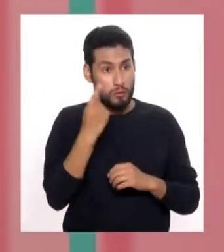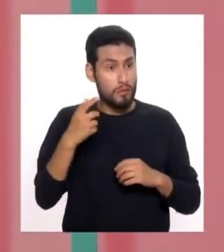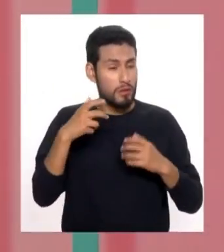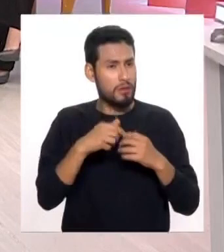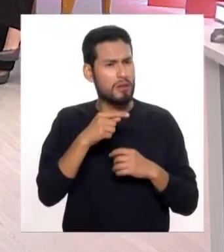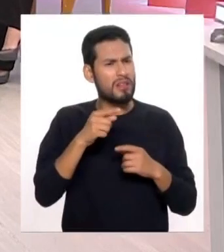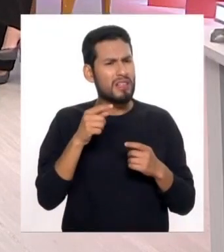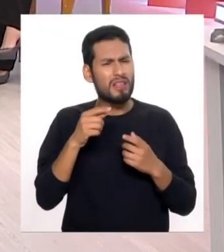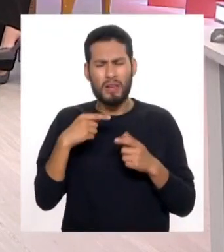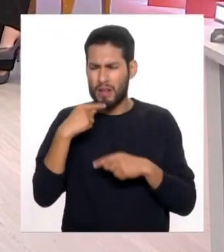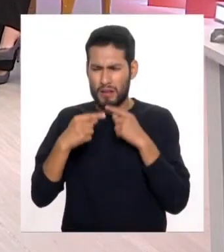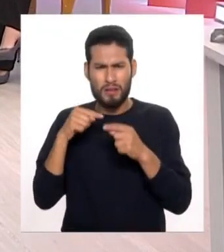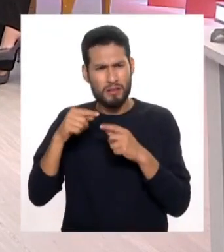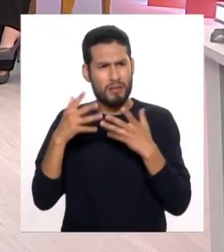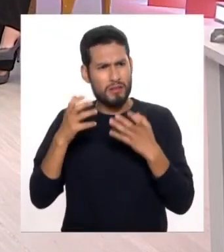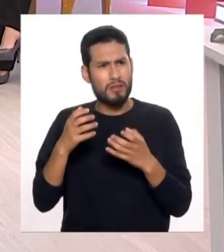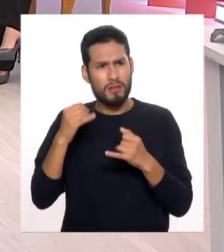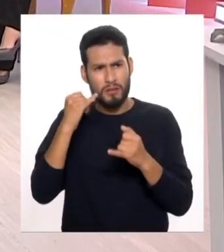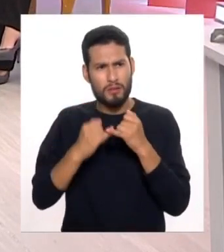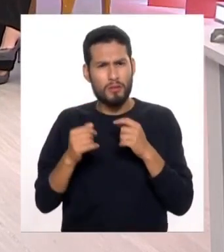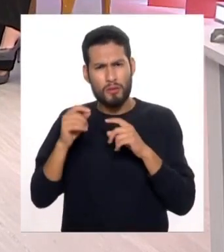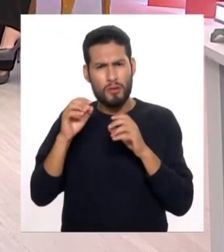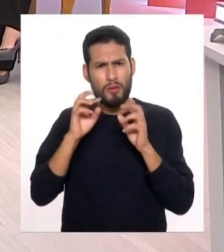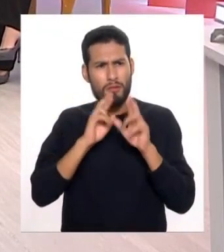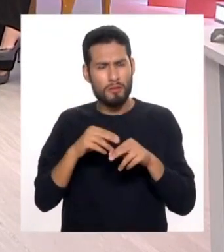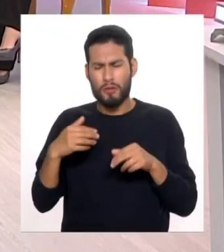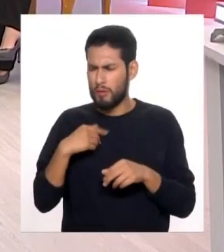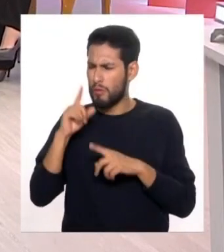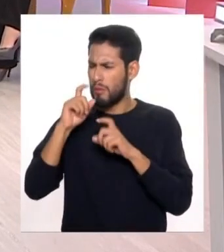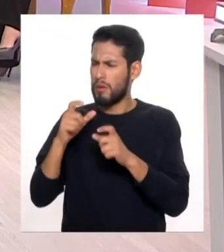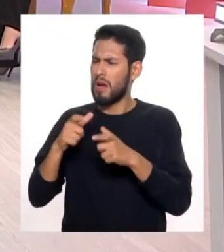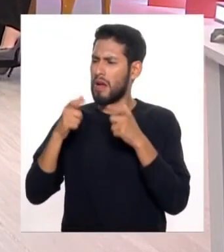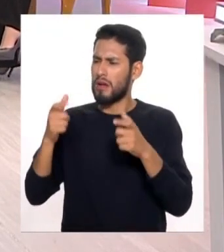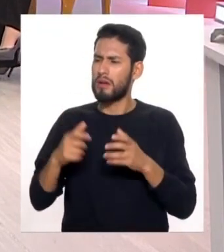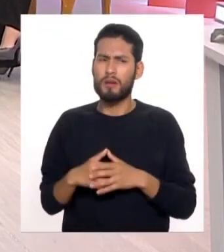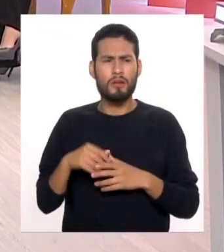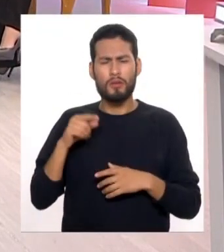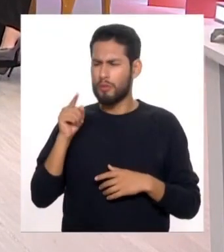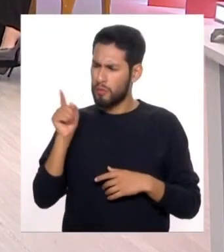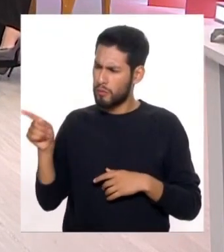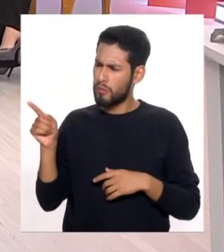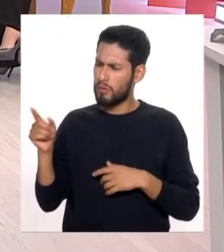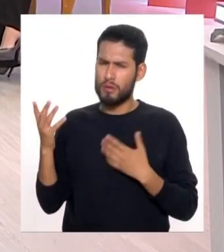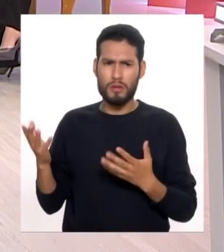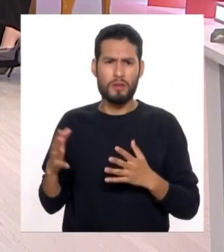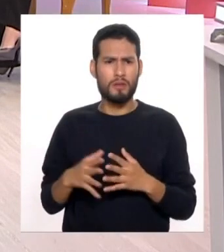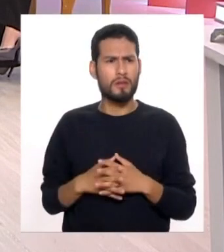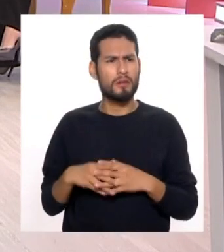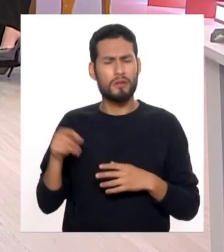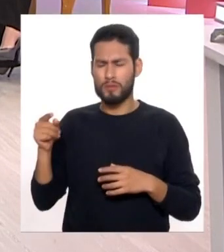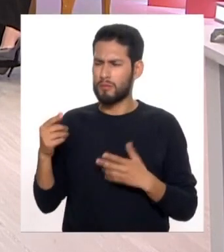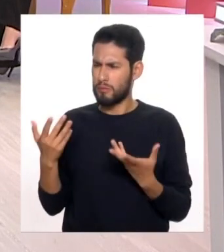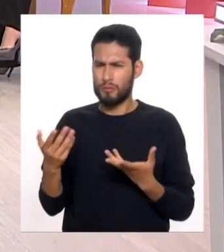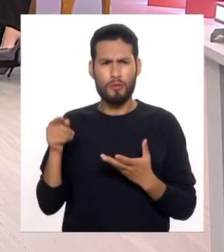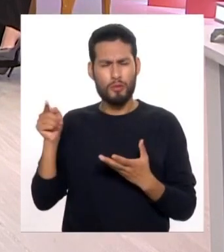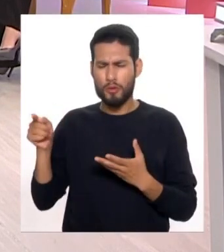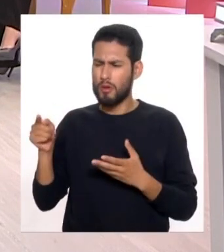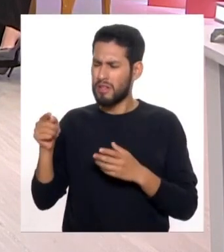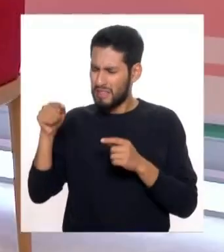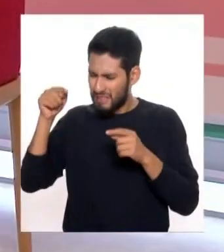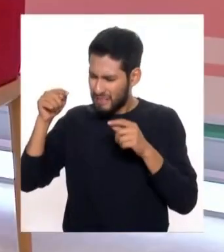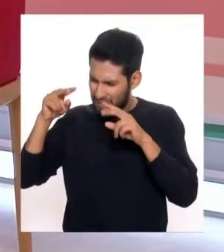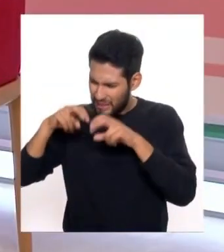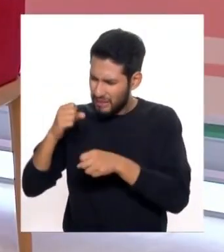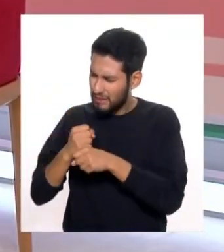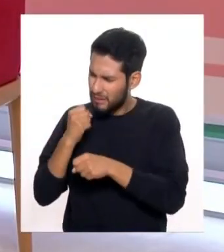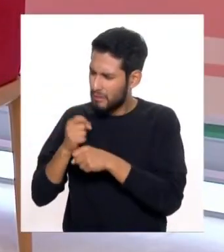Hablando de intervenciones, y ya con esto creo que podemos pasar a las conclusiones, yo tengo una gran pregunta. En realidad, usted que está, lo voy a decir así, en el meollo del asunto,